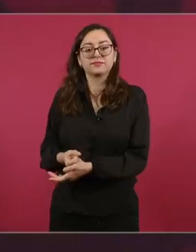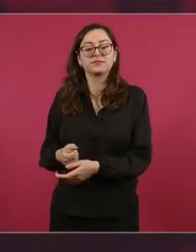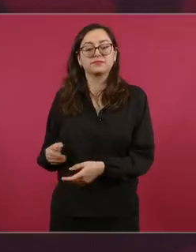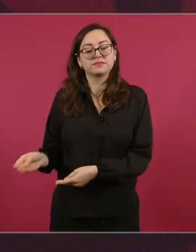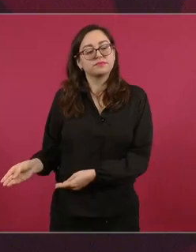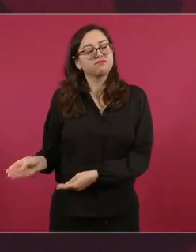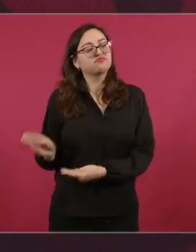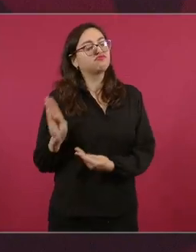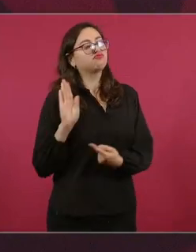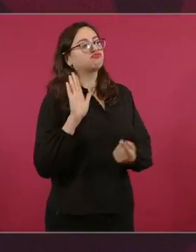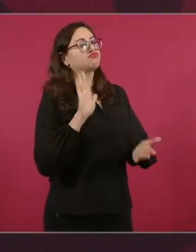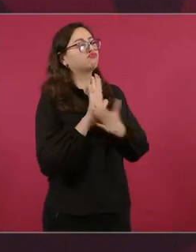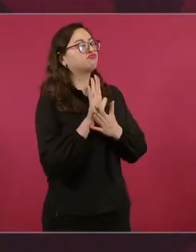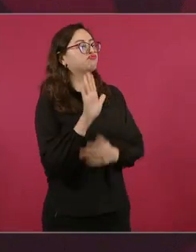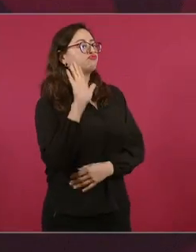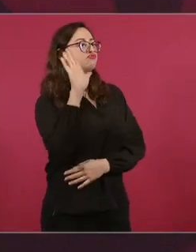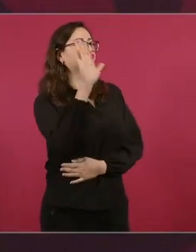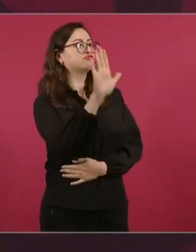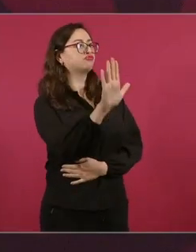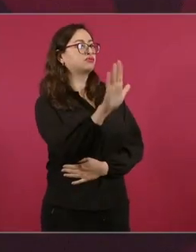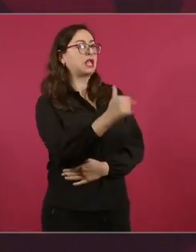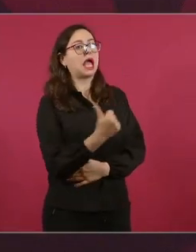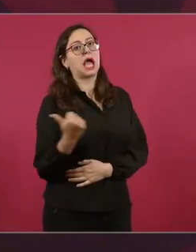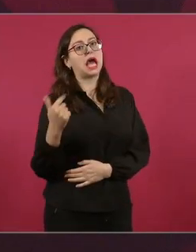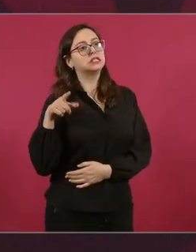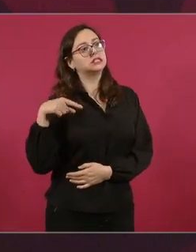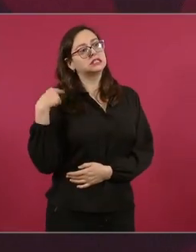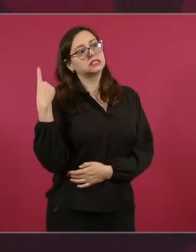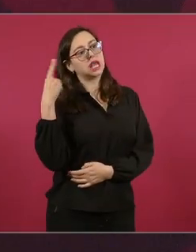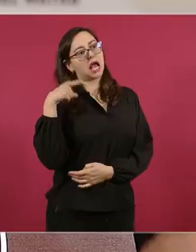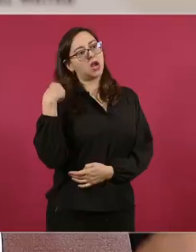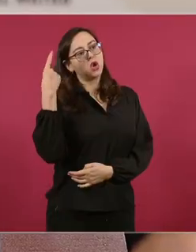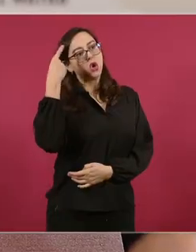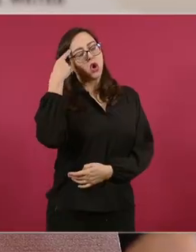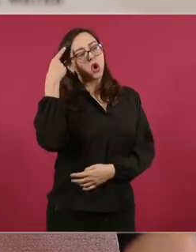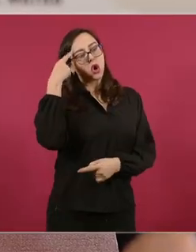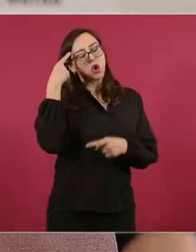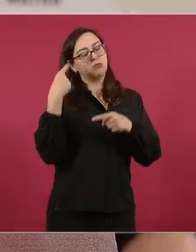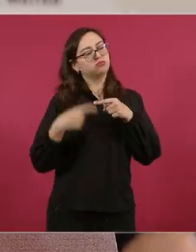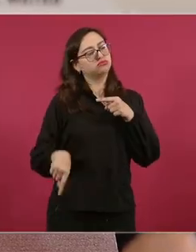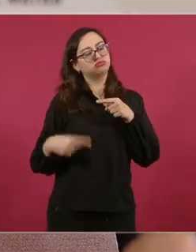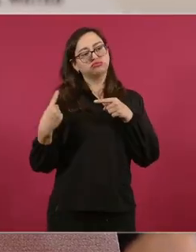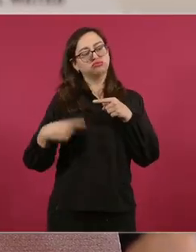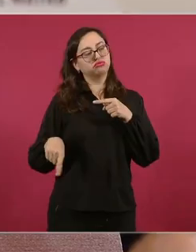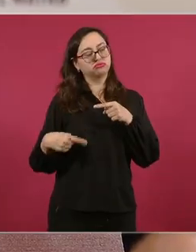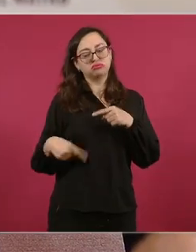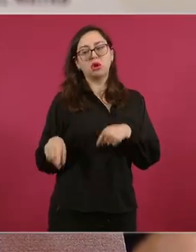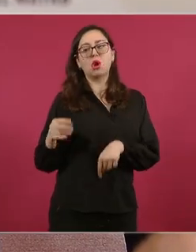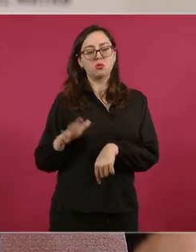asegurando de que él ya estaba mal de sus facultades mentales.